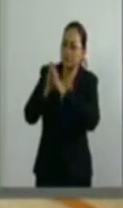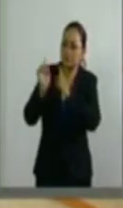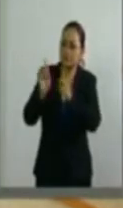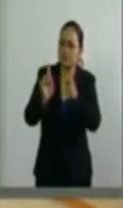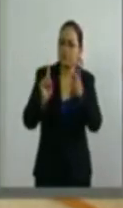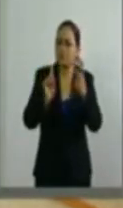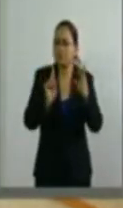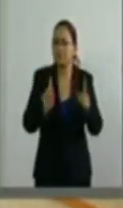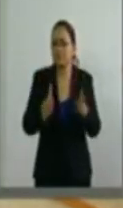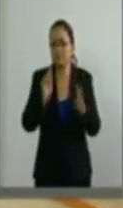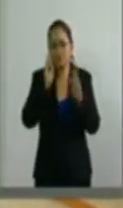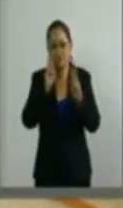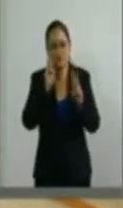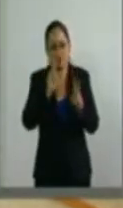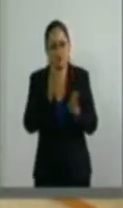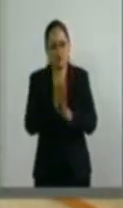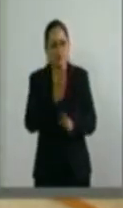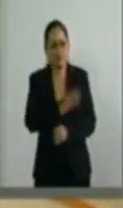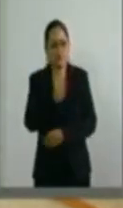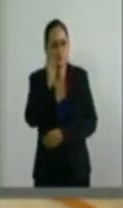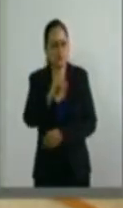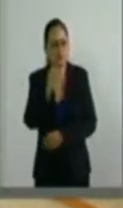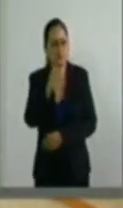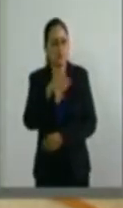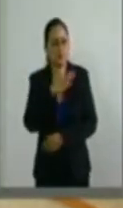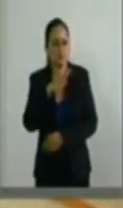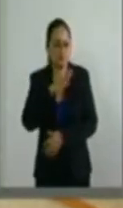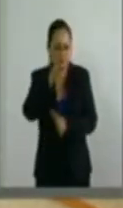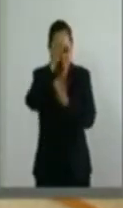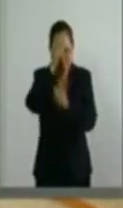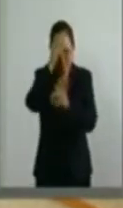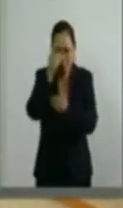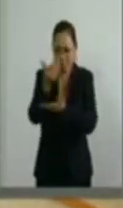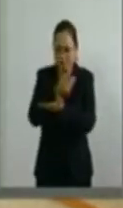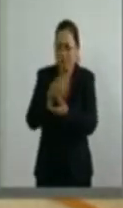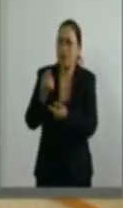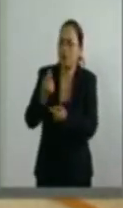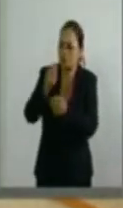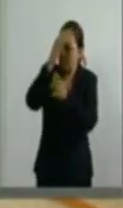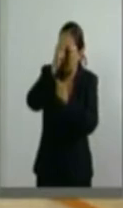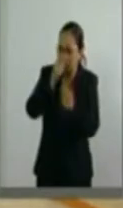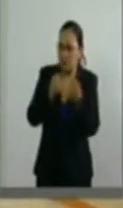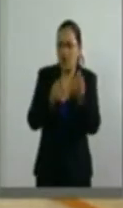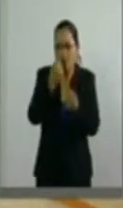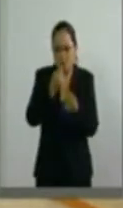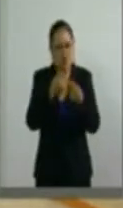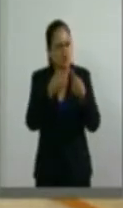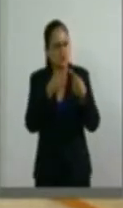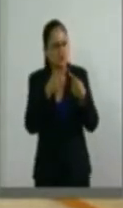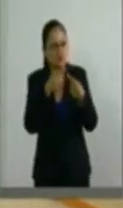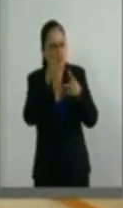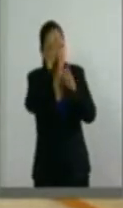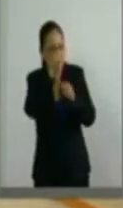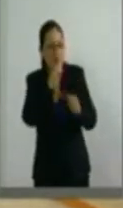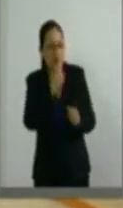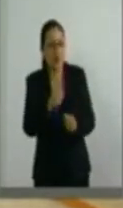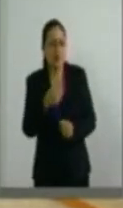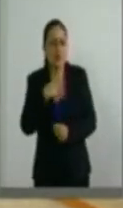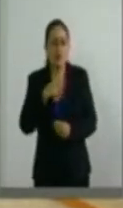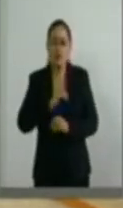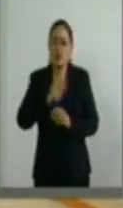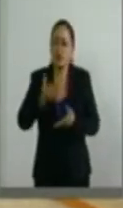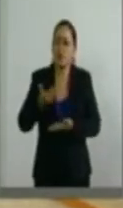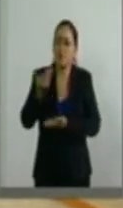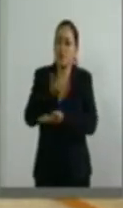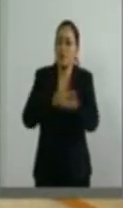voz. Como en todos los casos, puedo coincidir y disentir con muchos de ustedes. Por supuesto que comparto